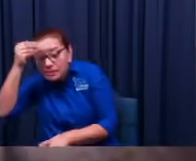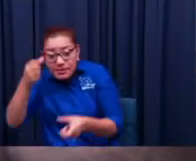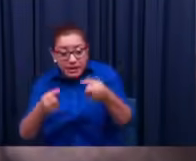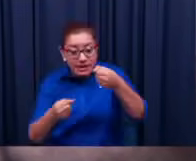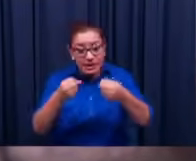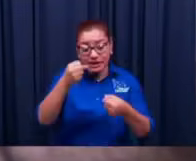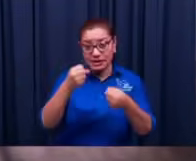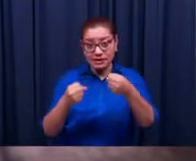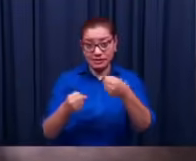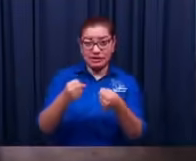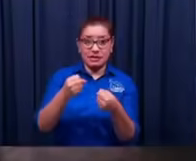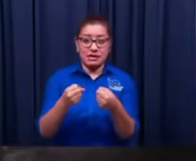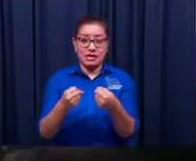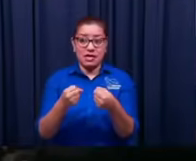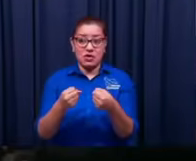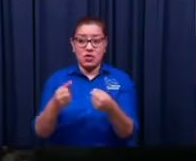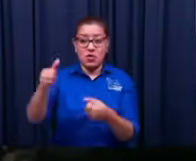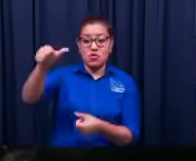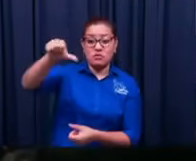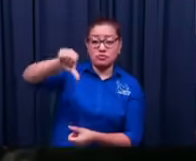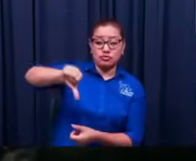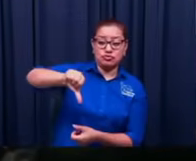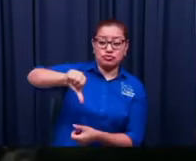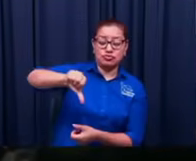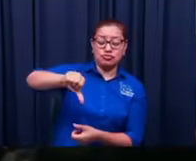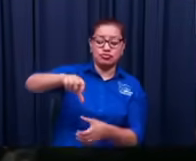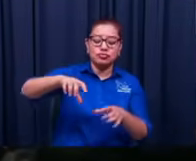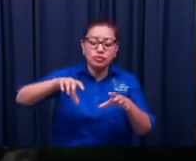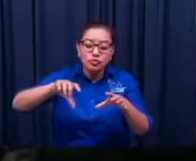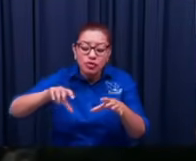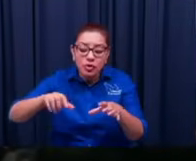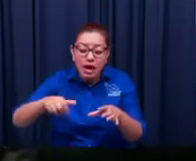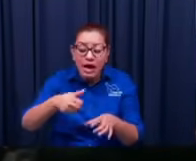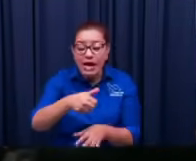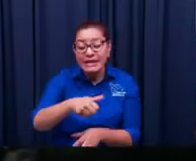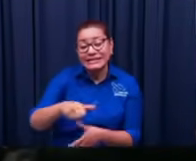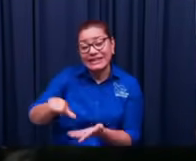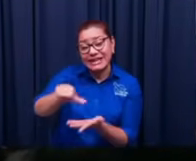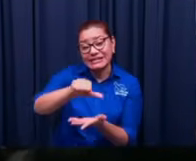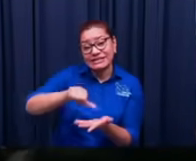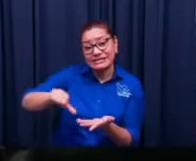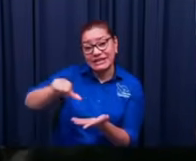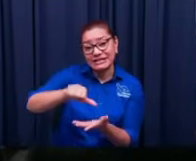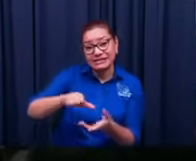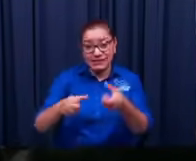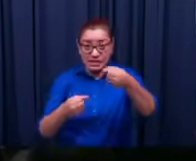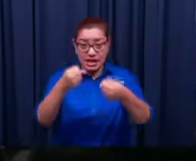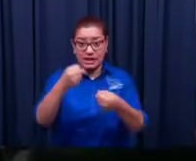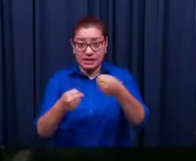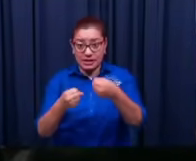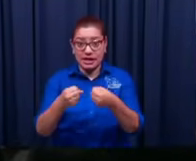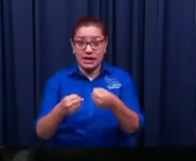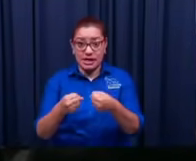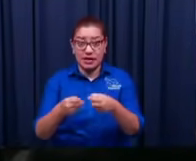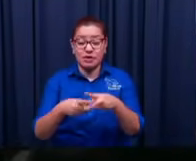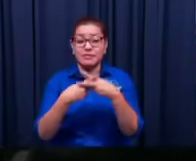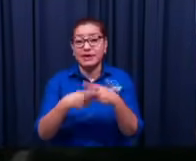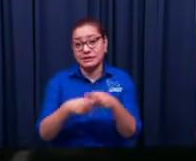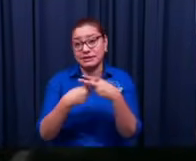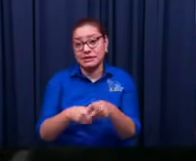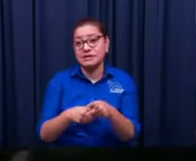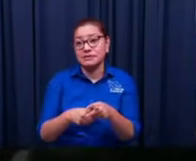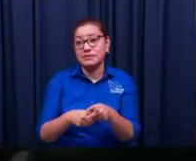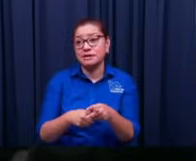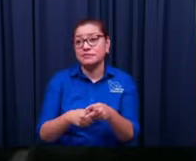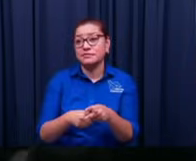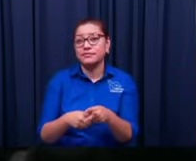vehículo él tiene que echar agua y aceite también de vez en cuando. Algunos llevan su carro